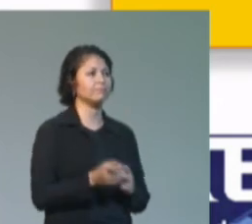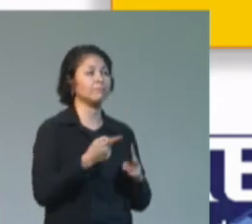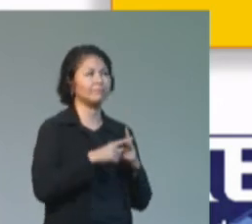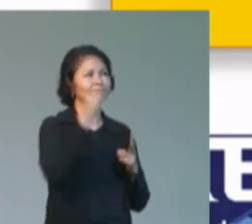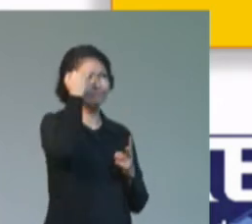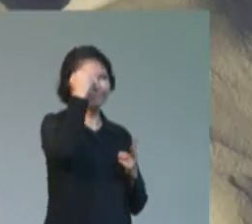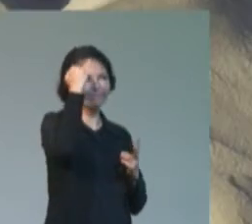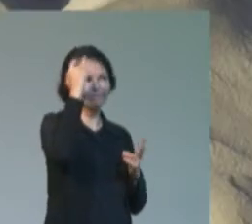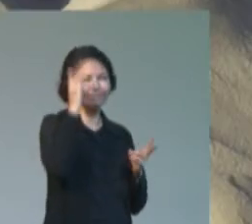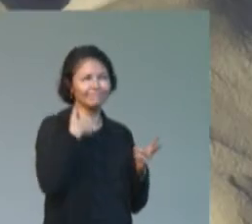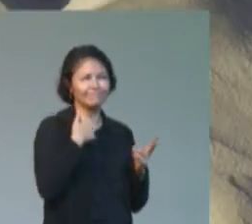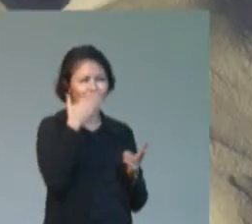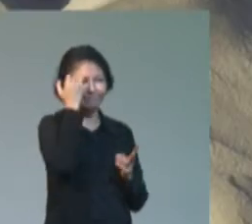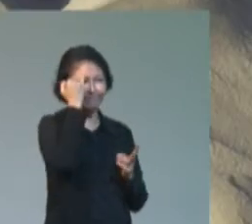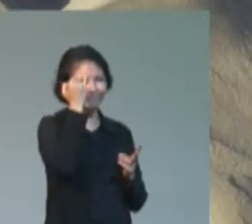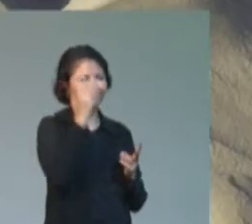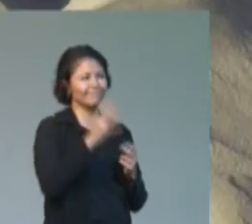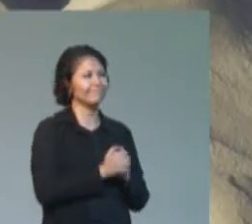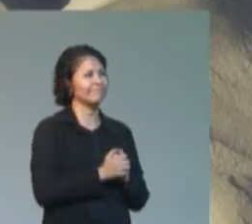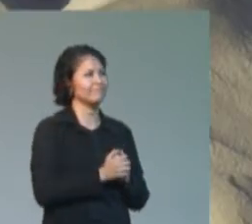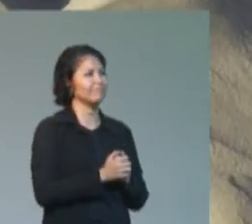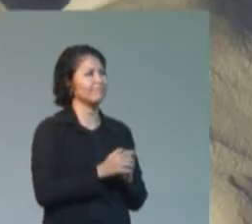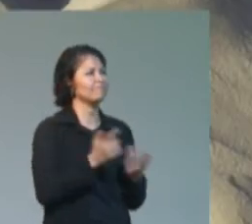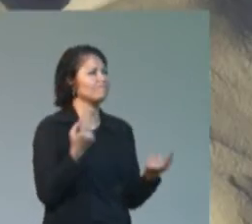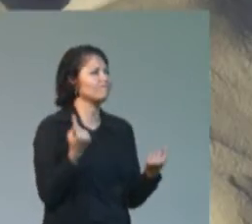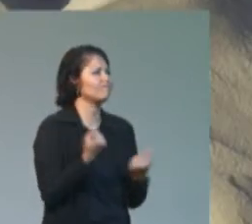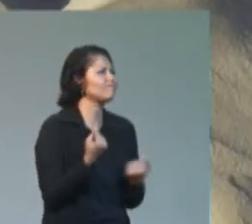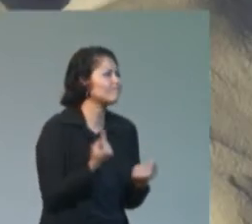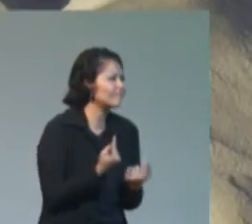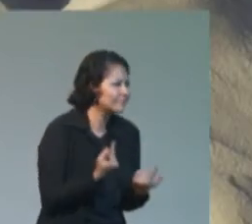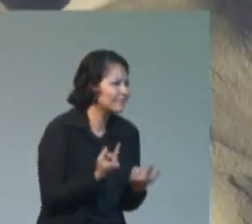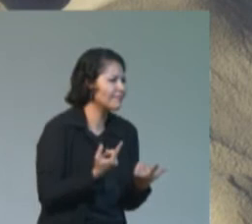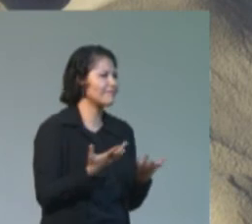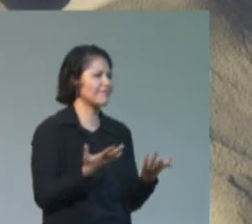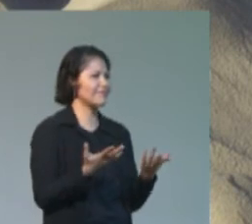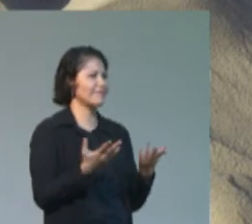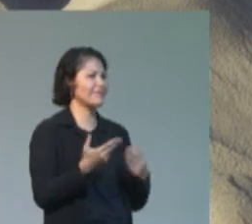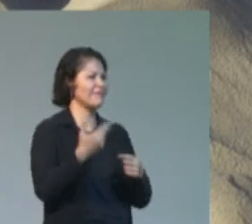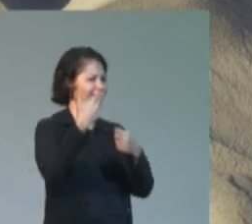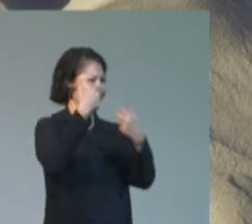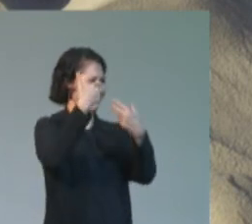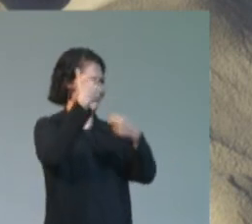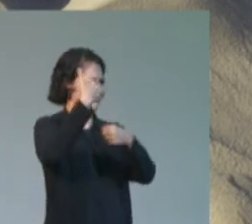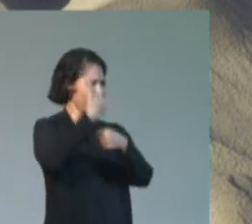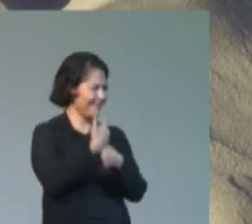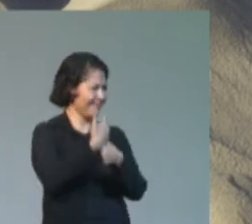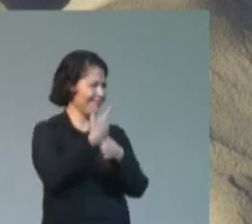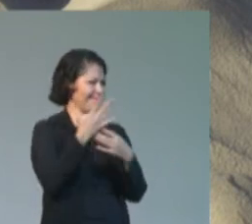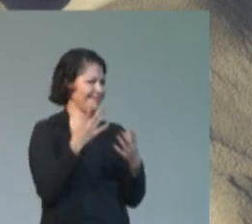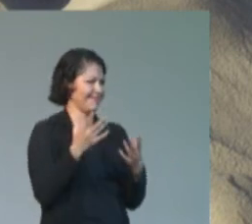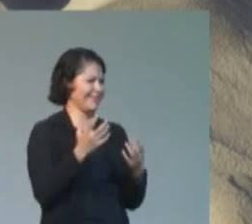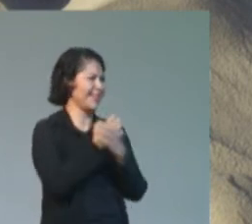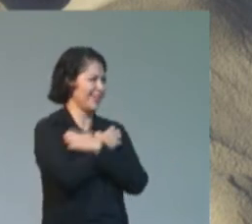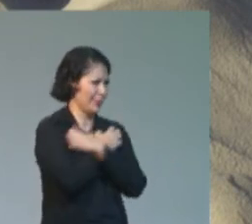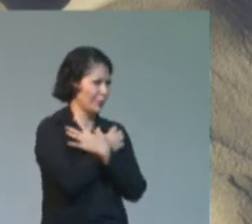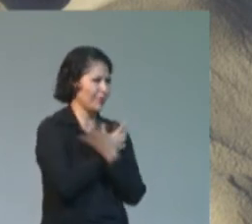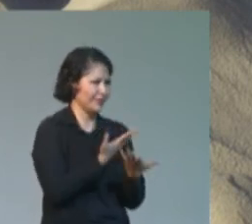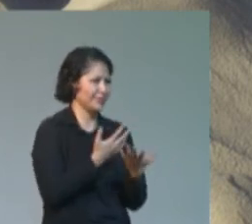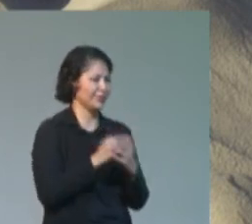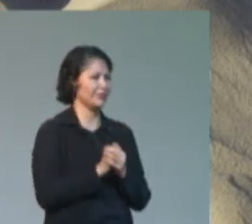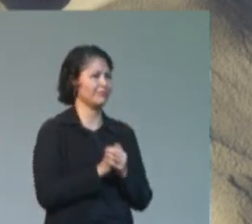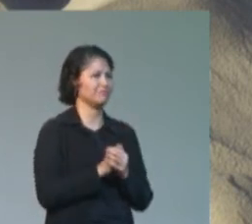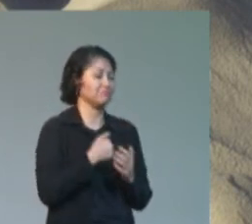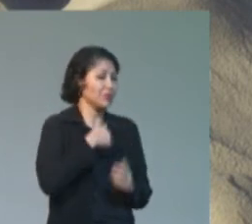ideas introductoria sobre bueno qué es lo que está pasando con esto de la formación virtual desde mi punto de vista después voy a tratar